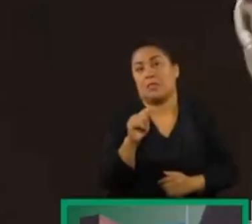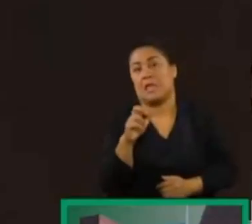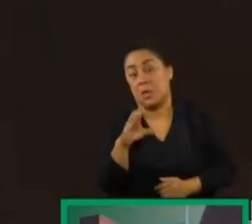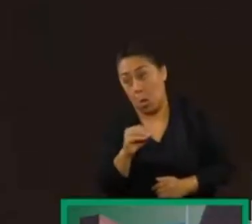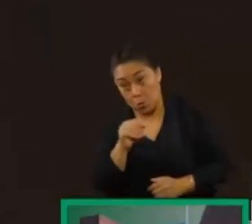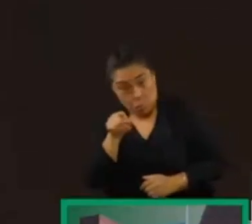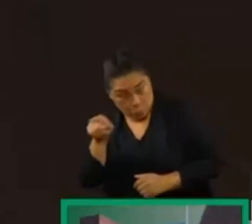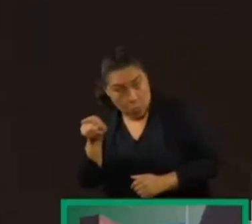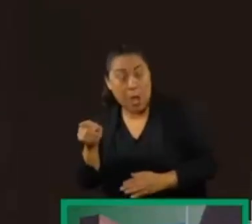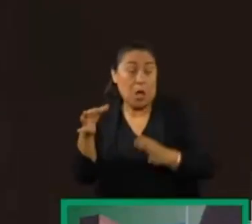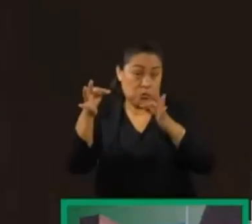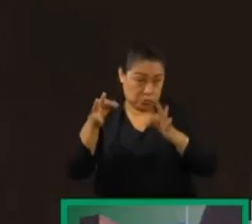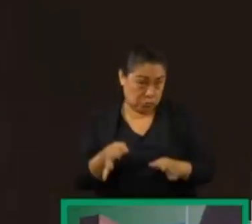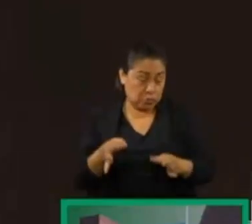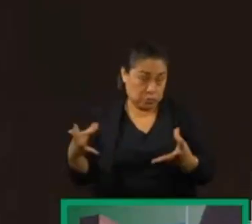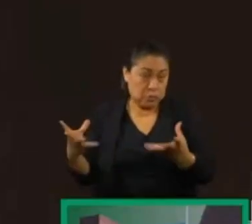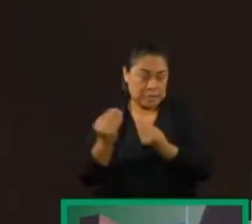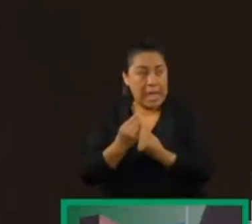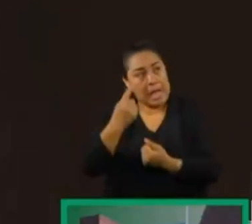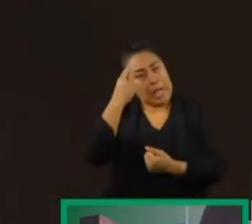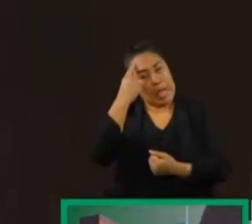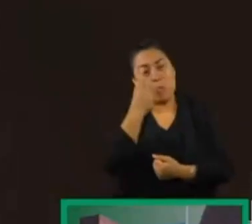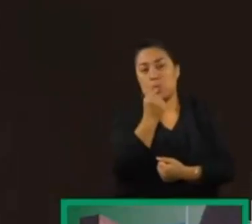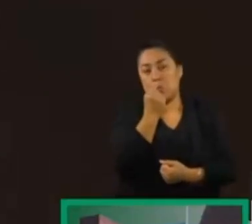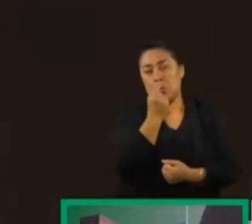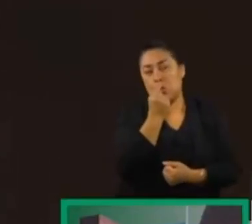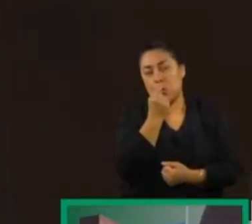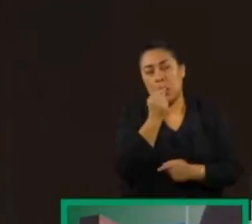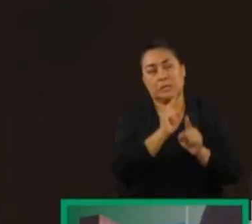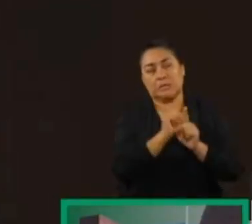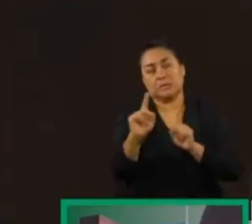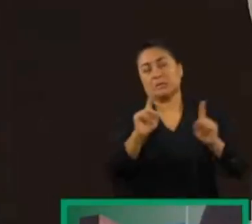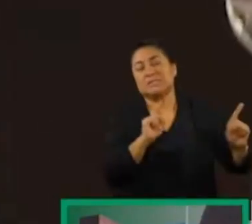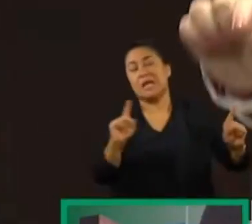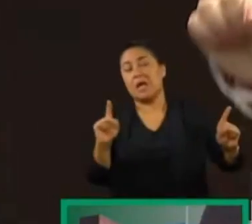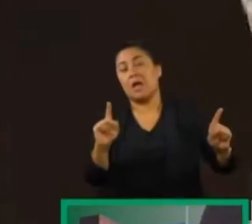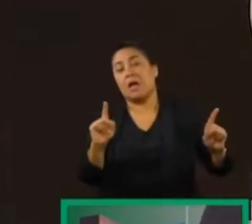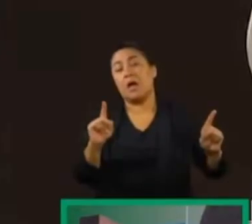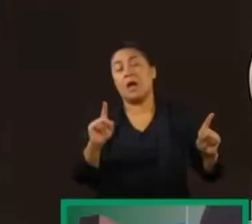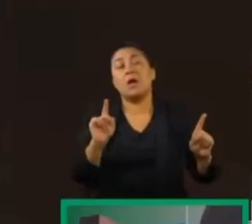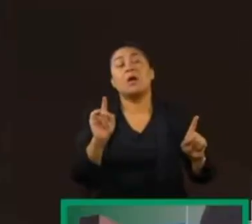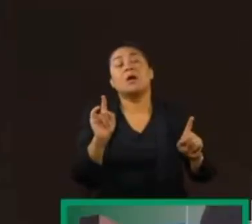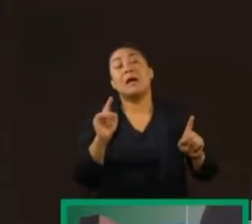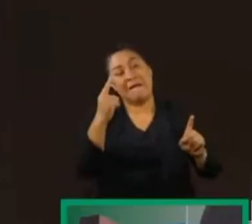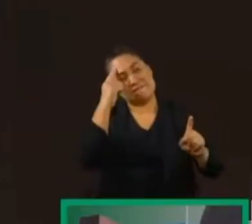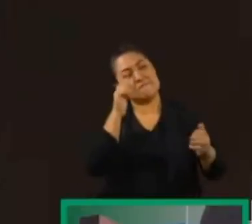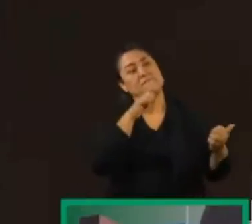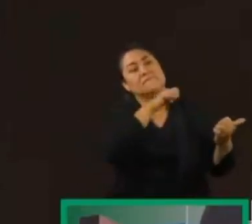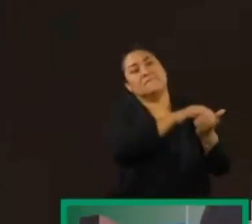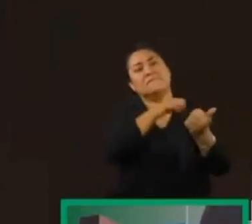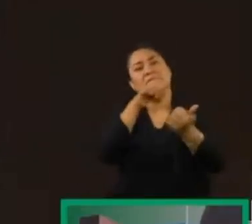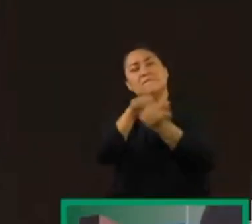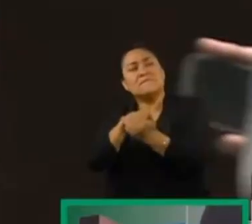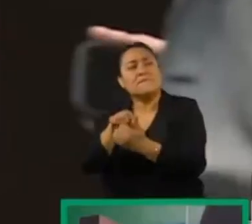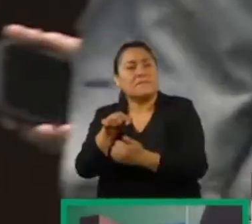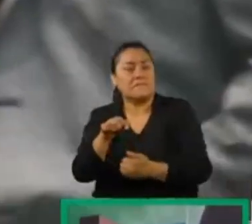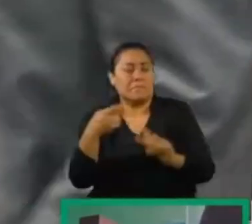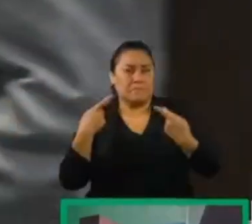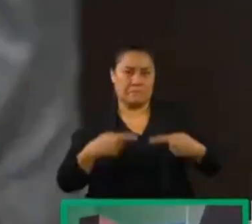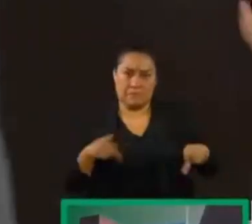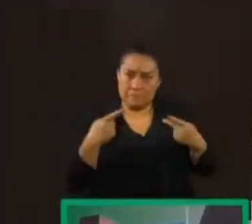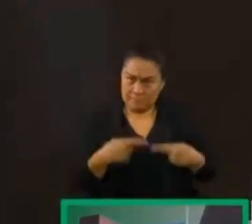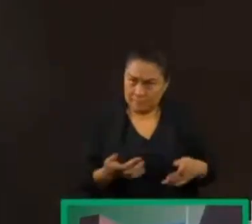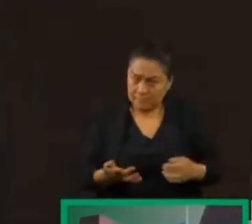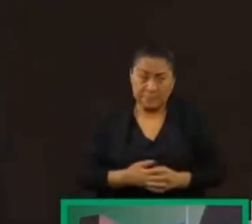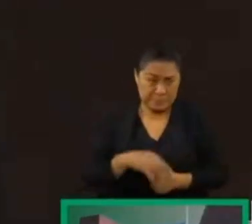porque ustedes sí utilizaban a las seguridades públicas, a las policías, para cometer este tipo de atrocidades contra la gente.